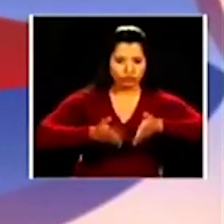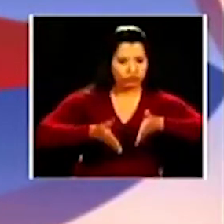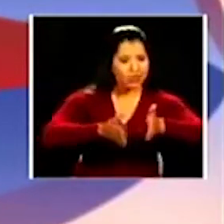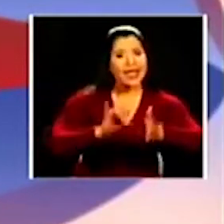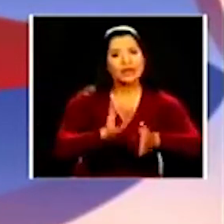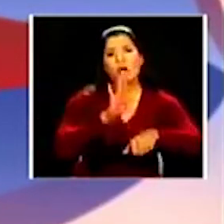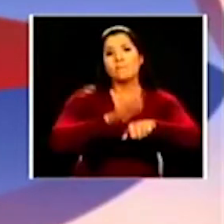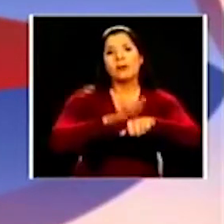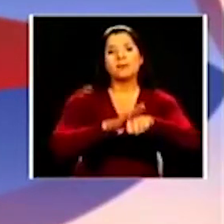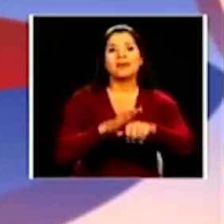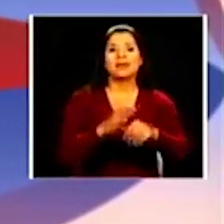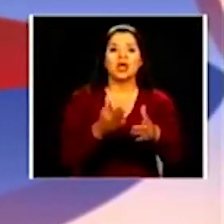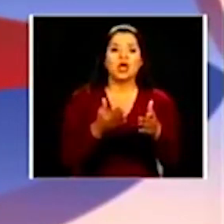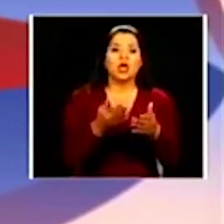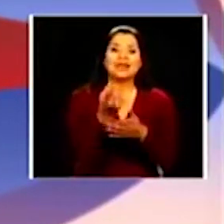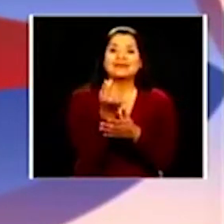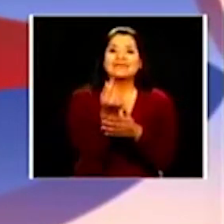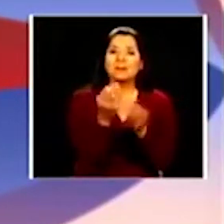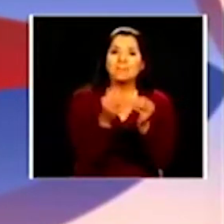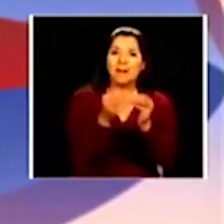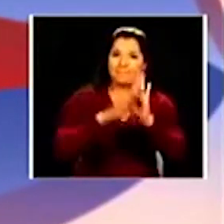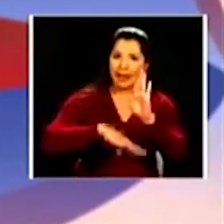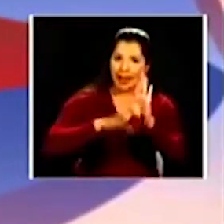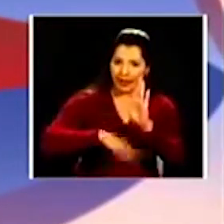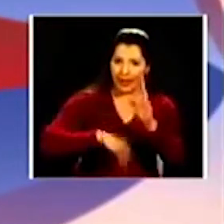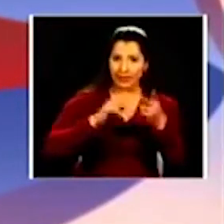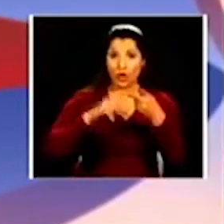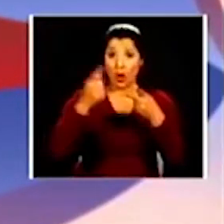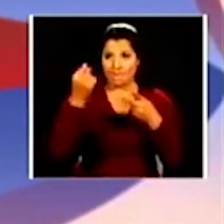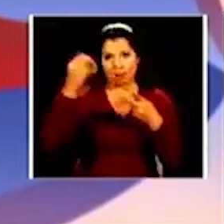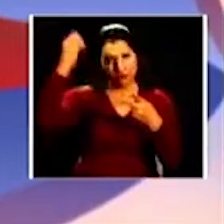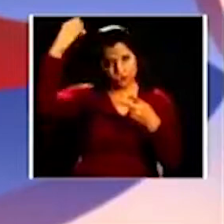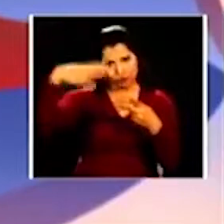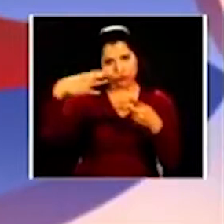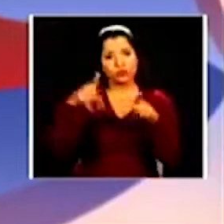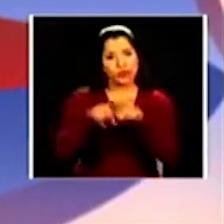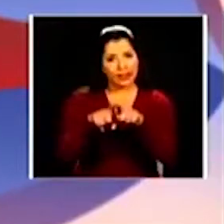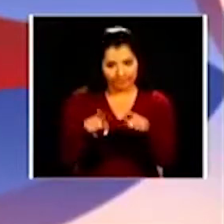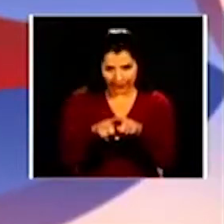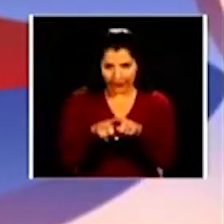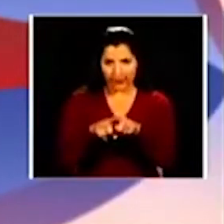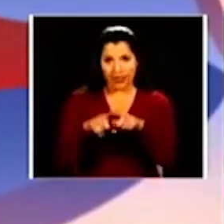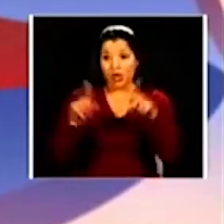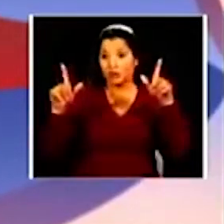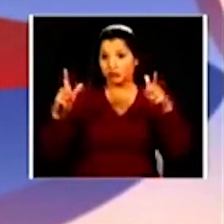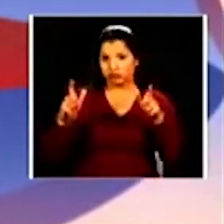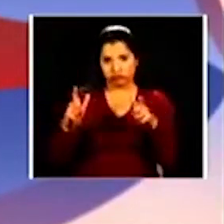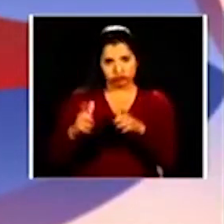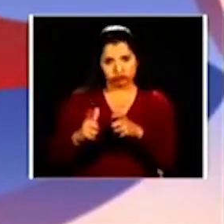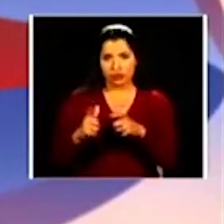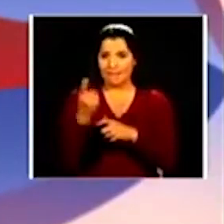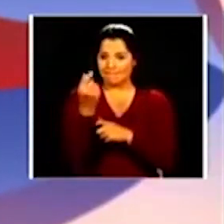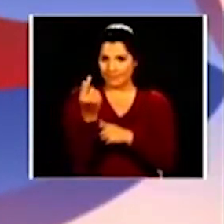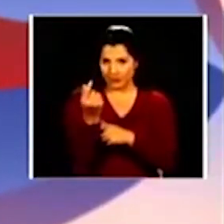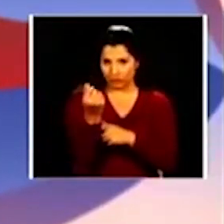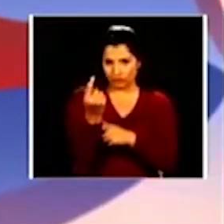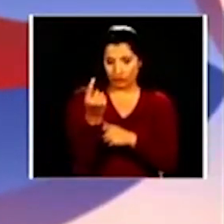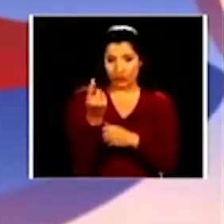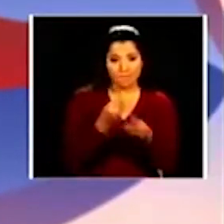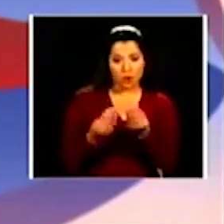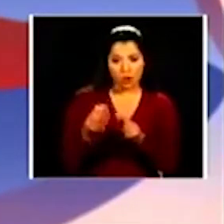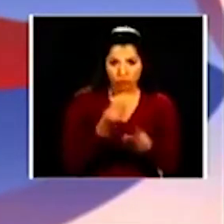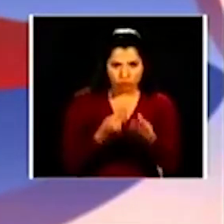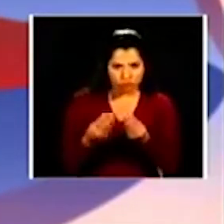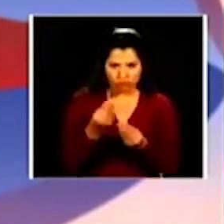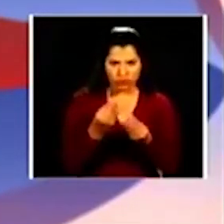de la producción en el país. También los precios de la electricidad reducen los costos de la producción en el país. Y así esa serie